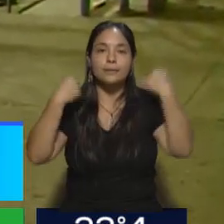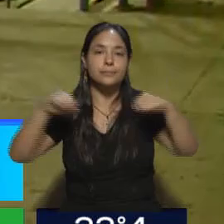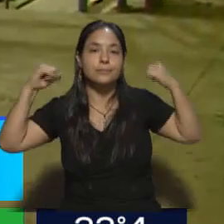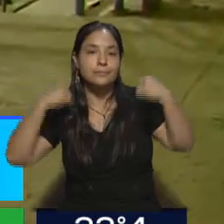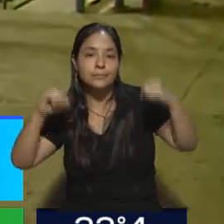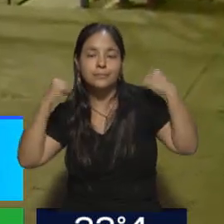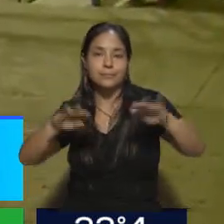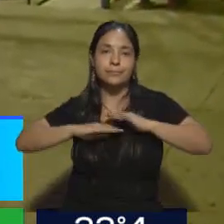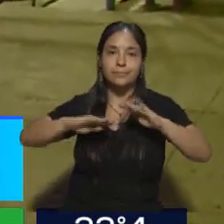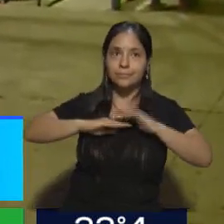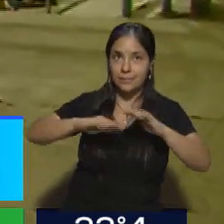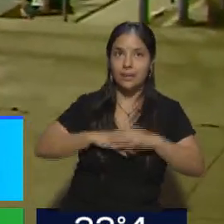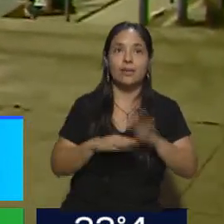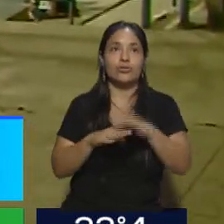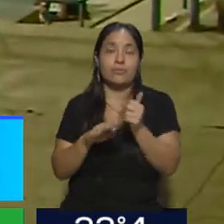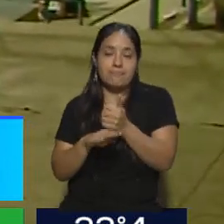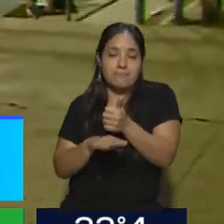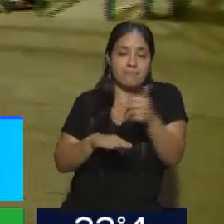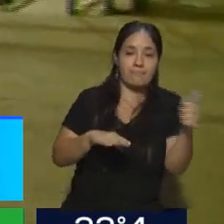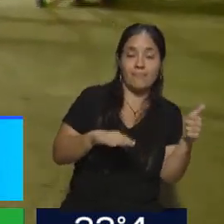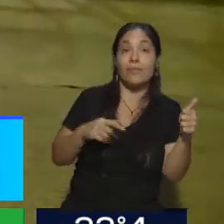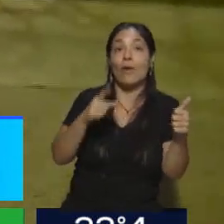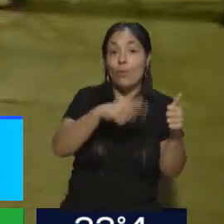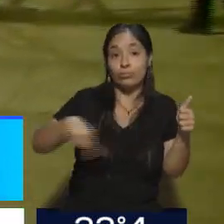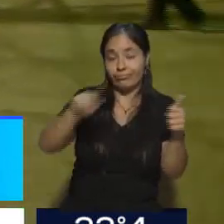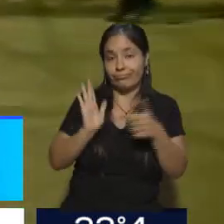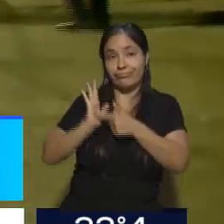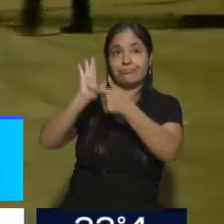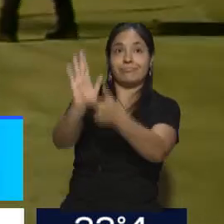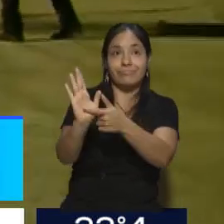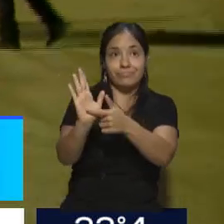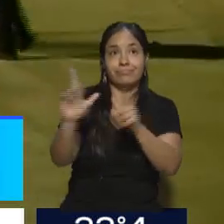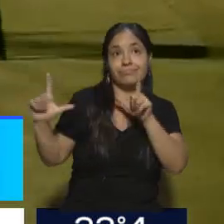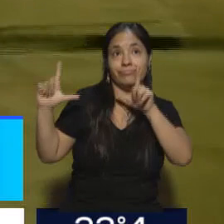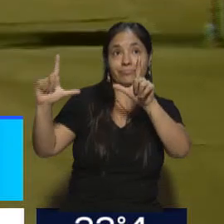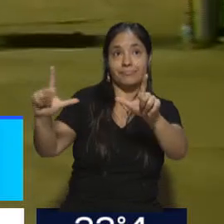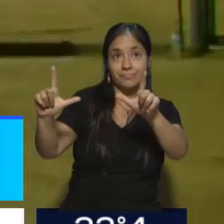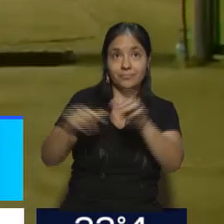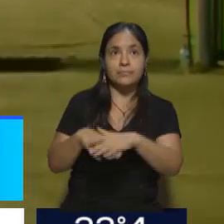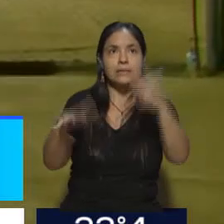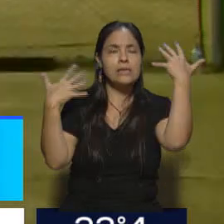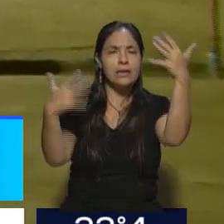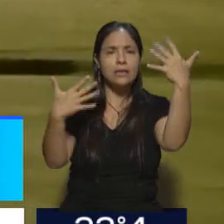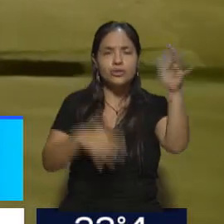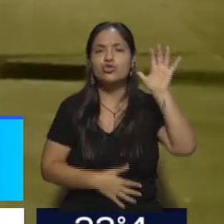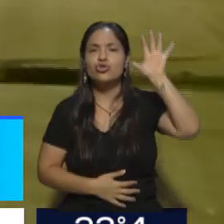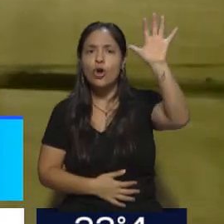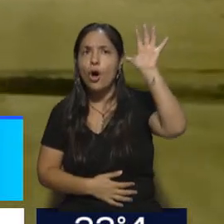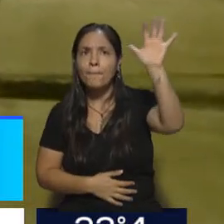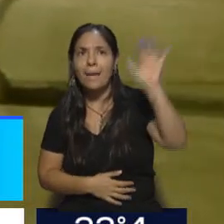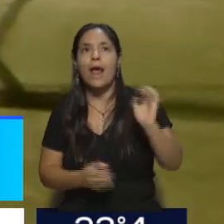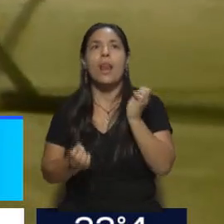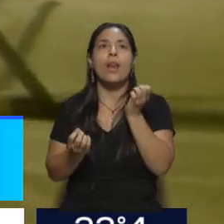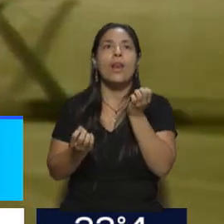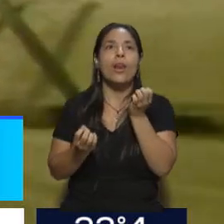Malvinas Argentina. Yo me voy a correr para que Marcelo pueda mostrarles lo que es el momento en que la hinchada de Godecruz, con algunas luces